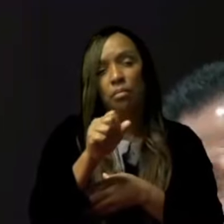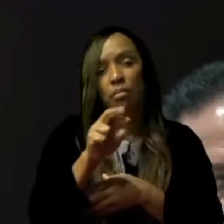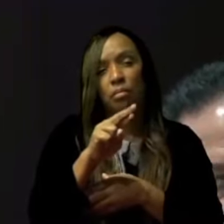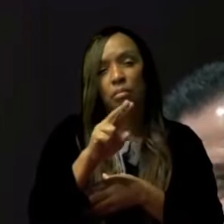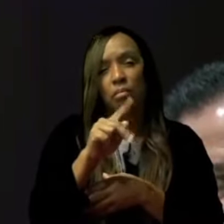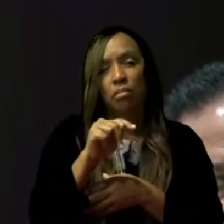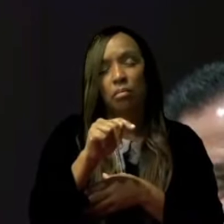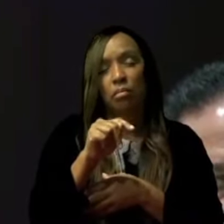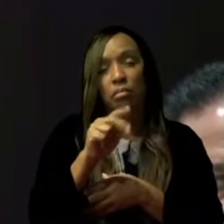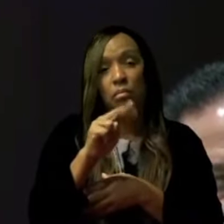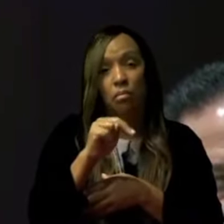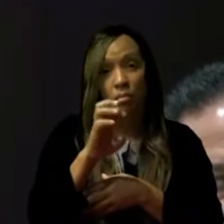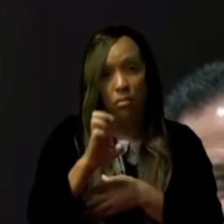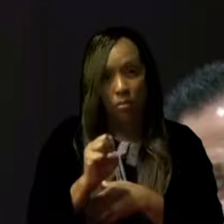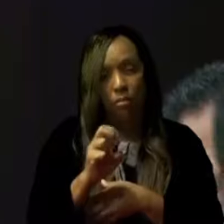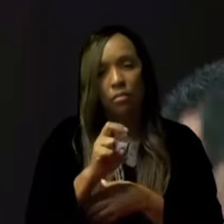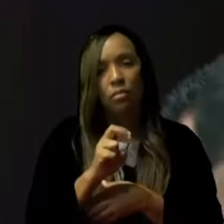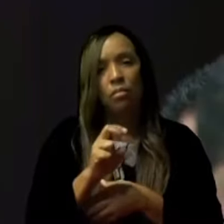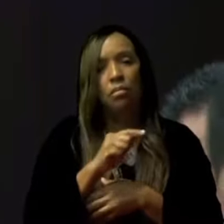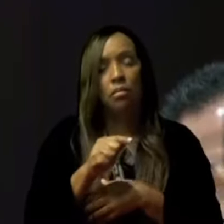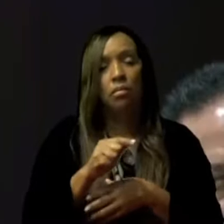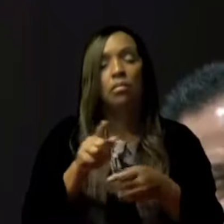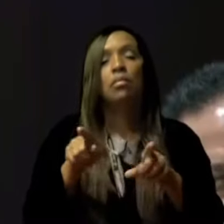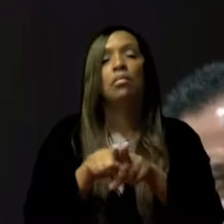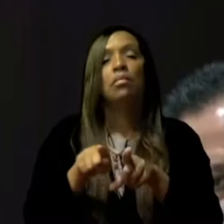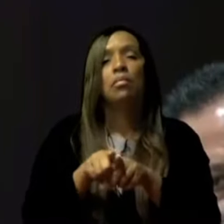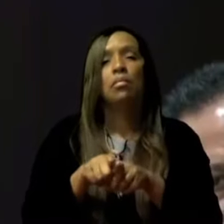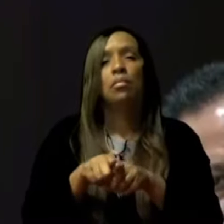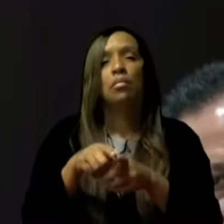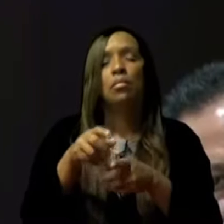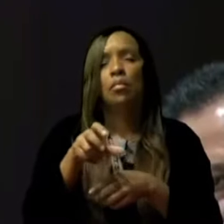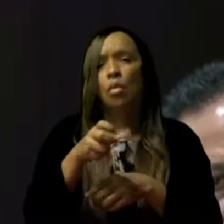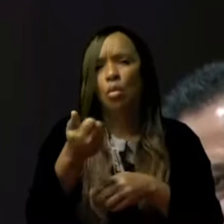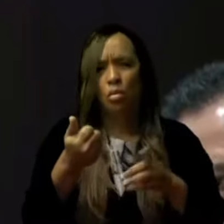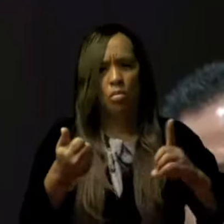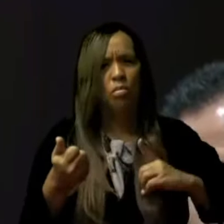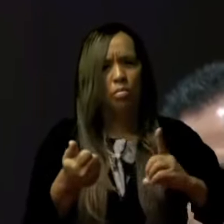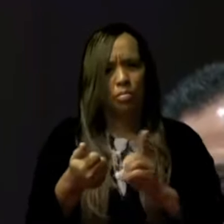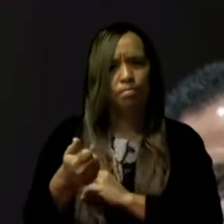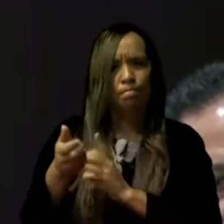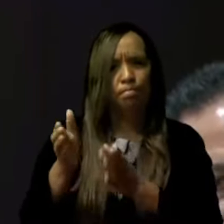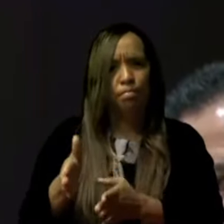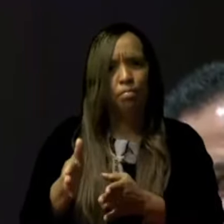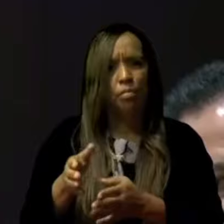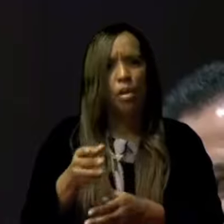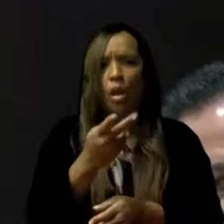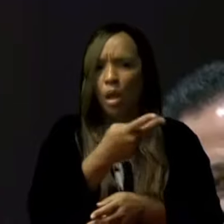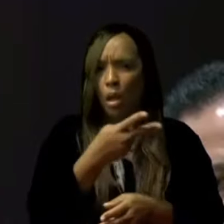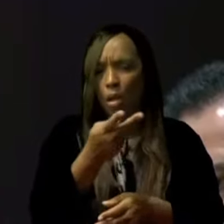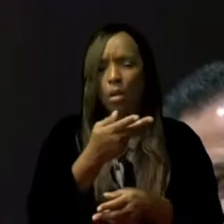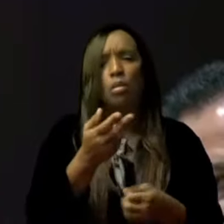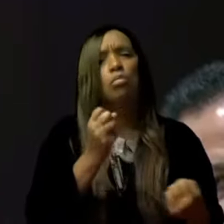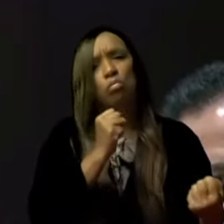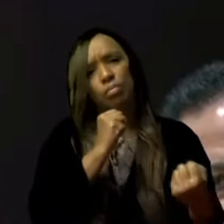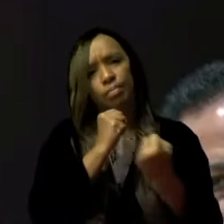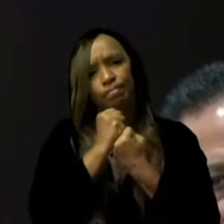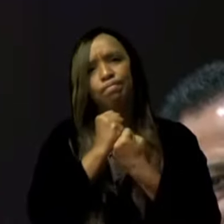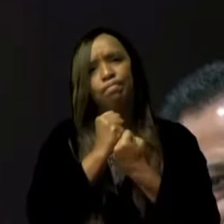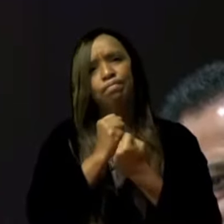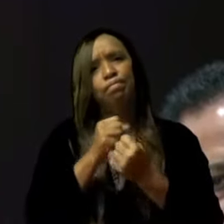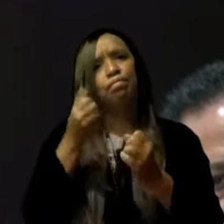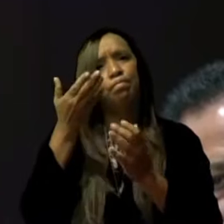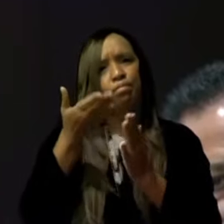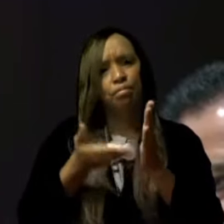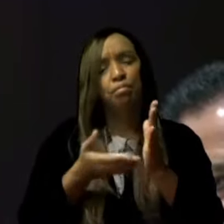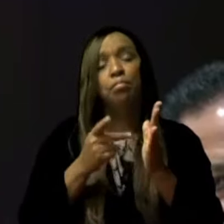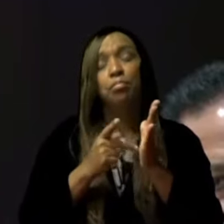que le hicieron allá en la comisión, en Office 3, pero nosotros solicitamos que La Caleta sea un municipio por el desarrollo